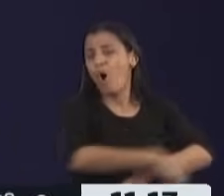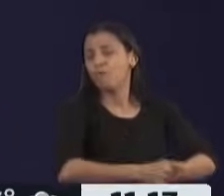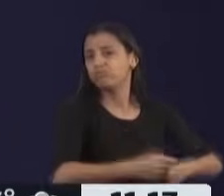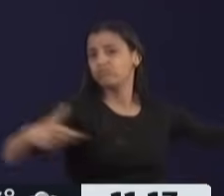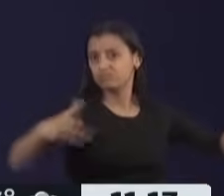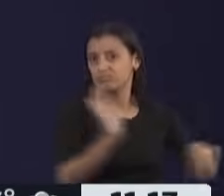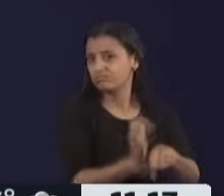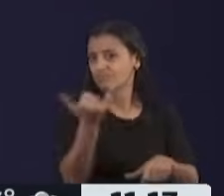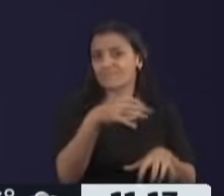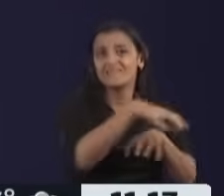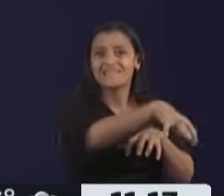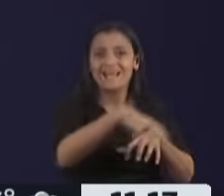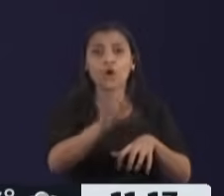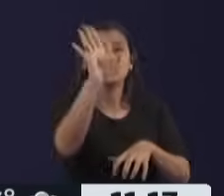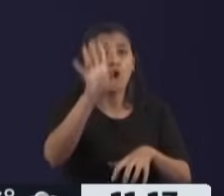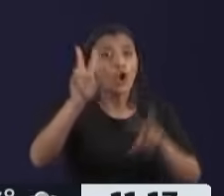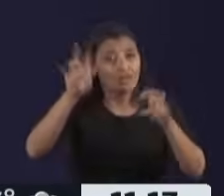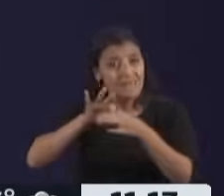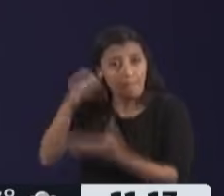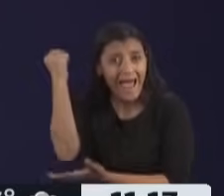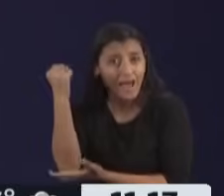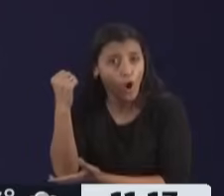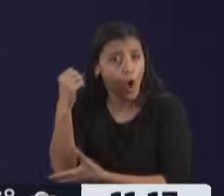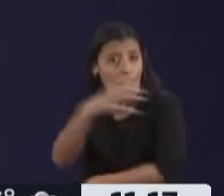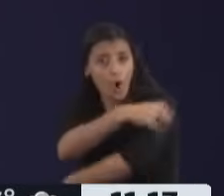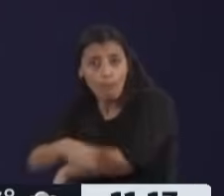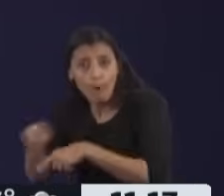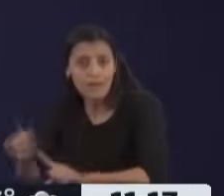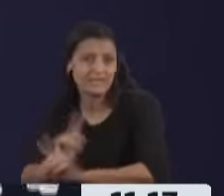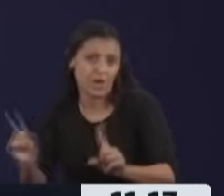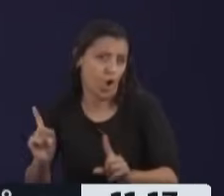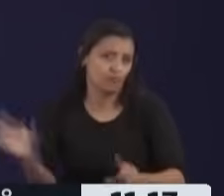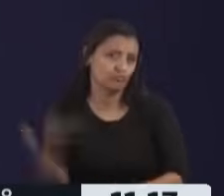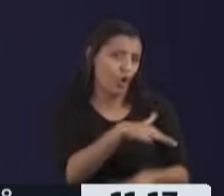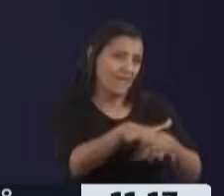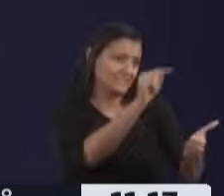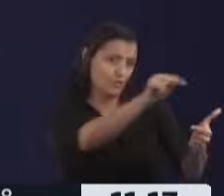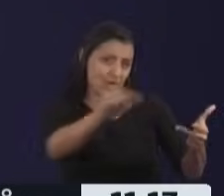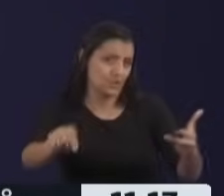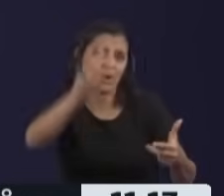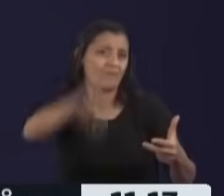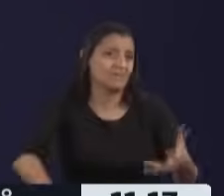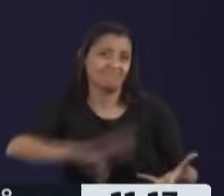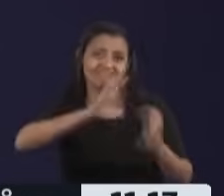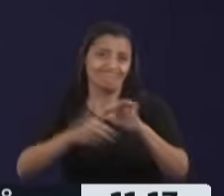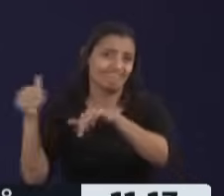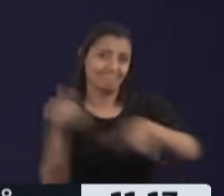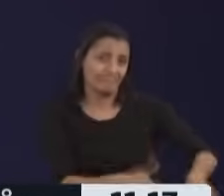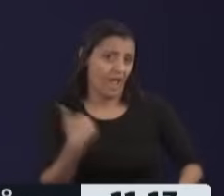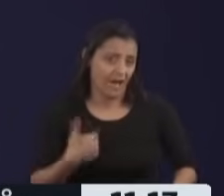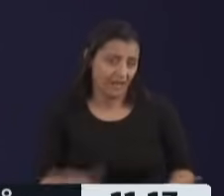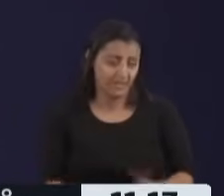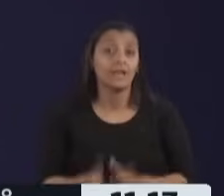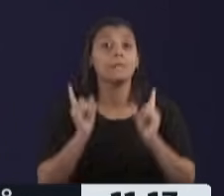en todos sus aspectos, no solo en el aspecto económico. Argentina es un país empobrecido en todos los aspectos. Y en vistas de esto, por supuesto